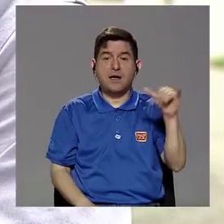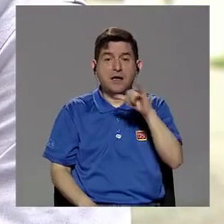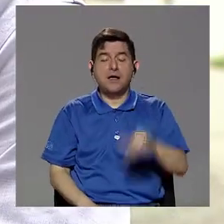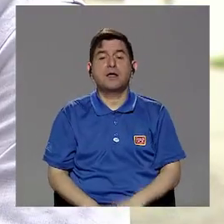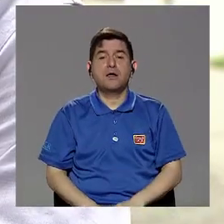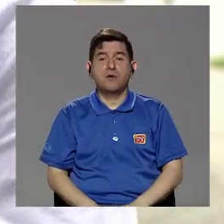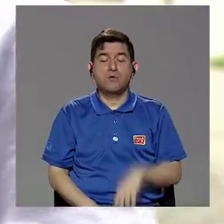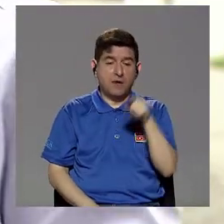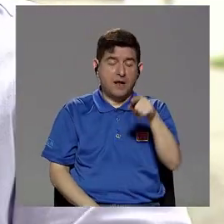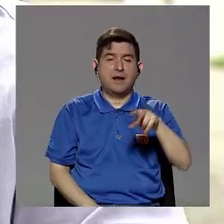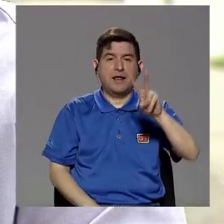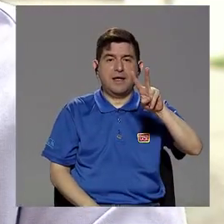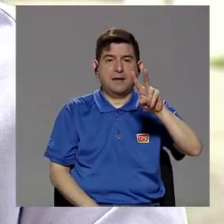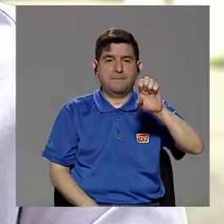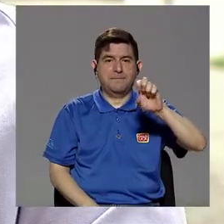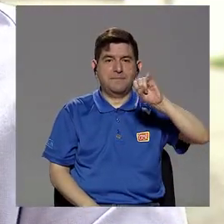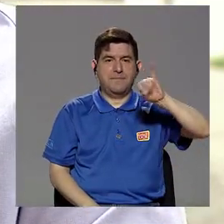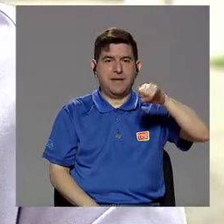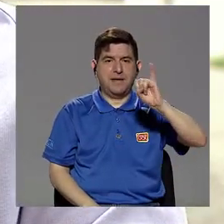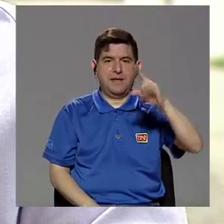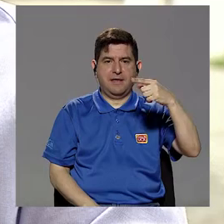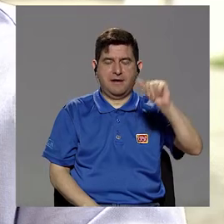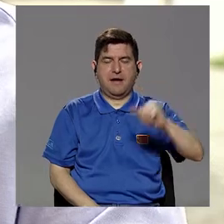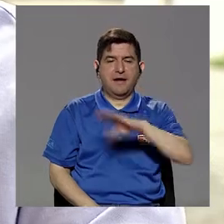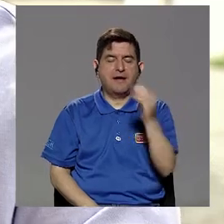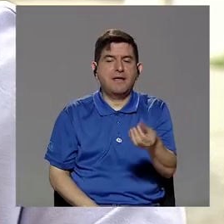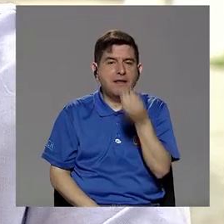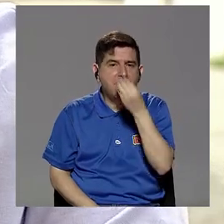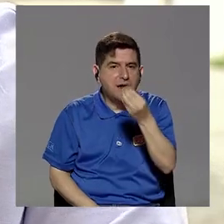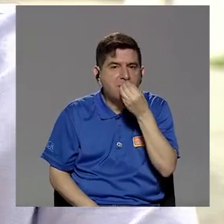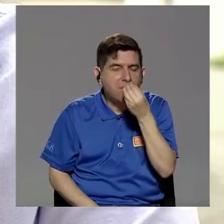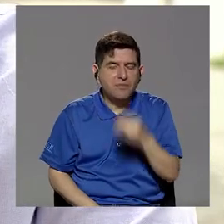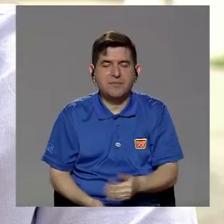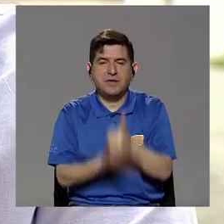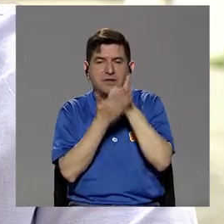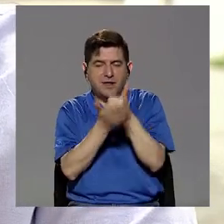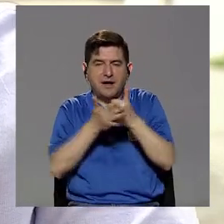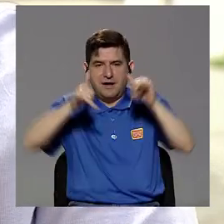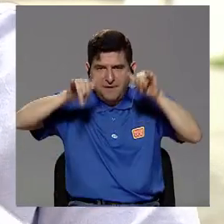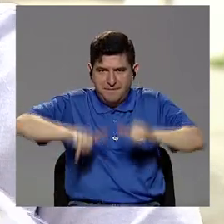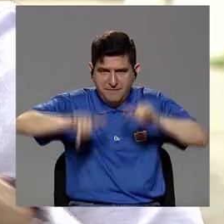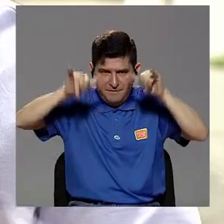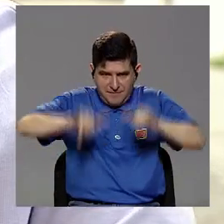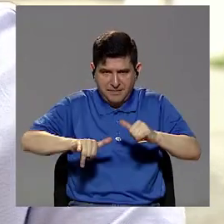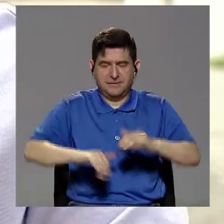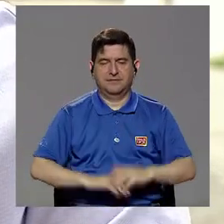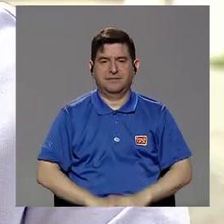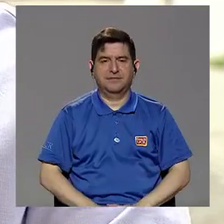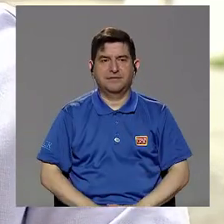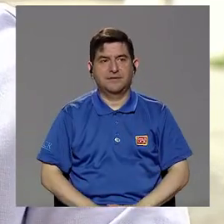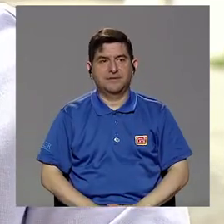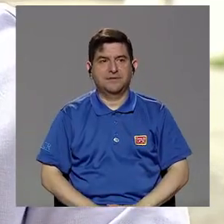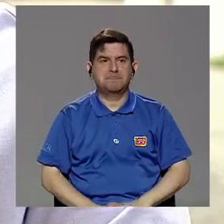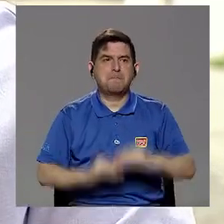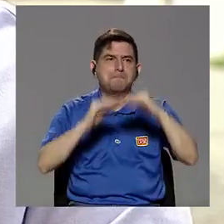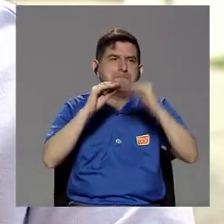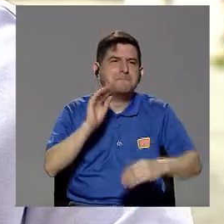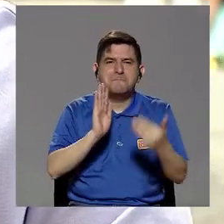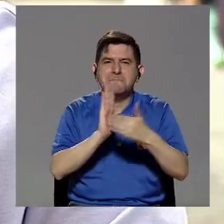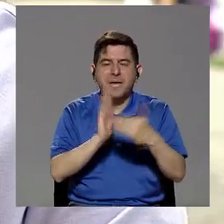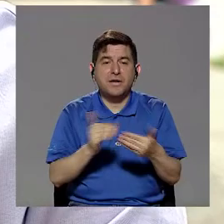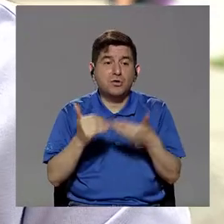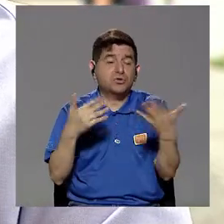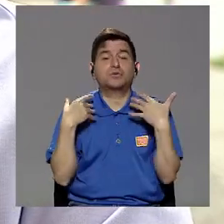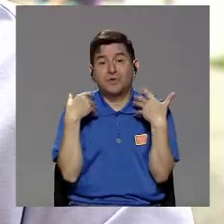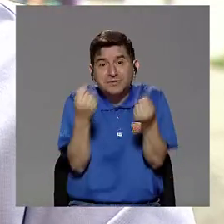y la vejiga también. Entonces nos va a dar mucha orinadera. Uh-huh. Y más bien los alimentos que ayudan a mantener como